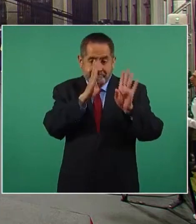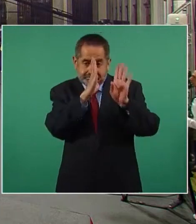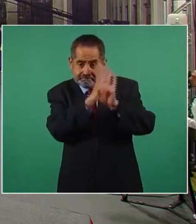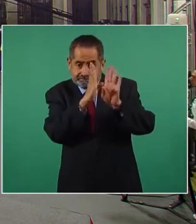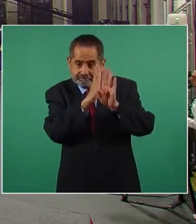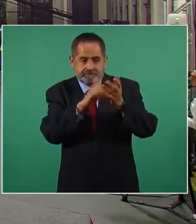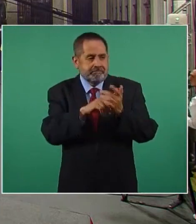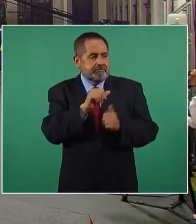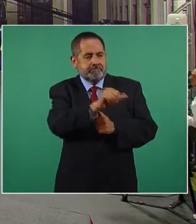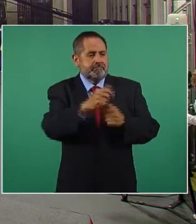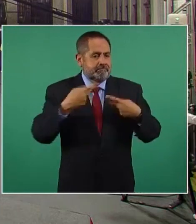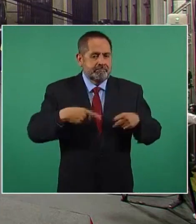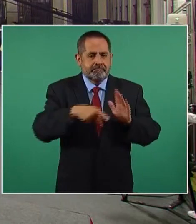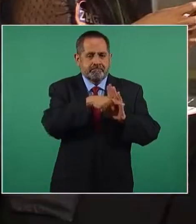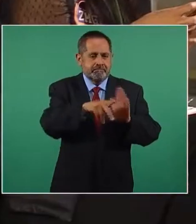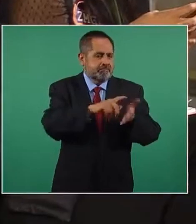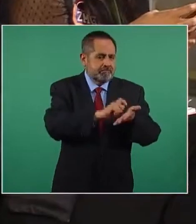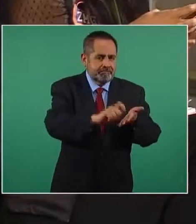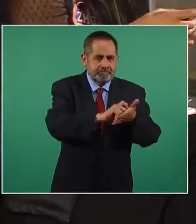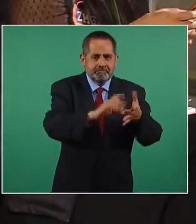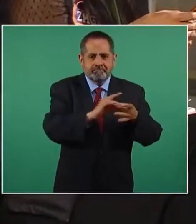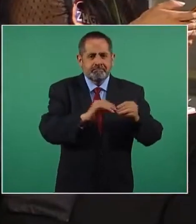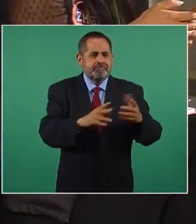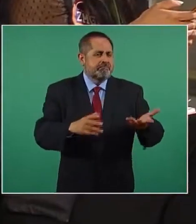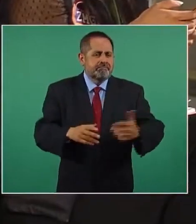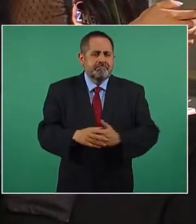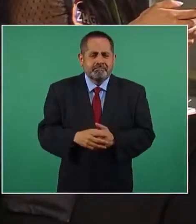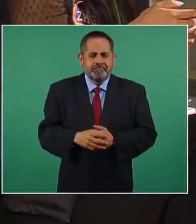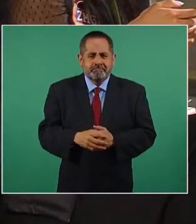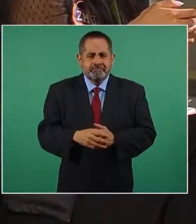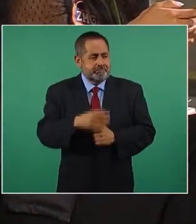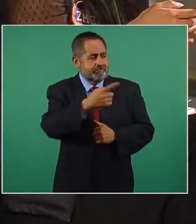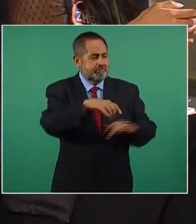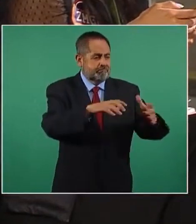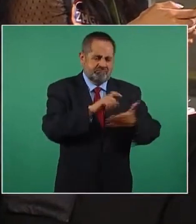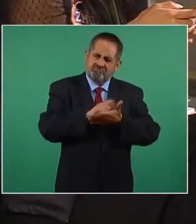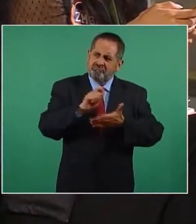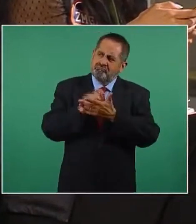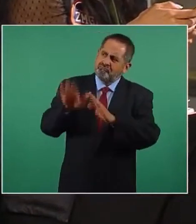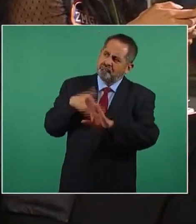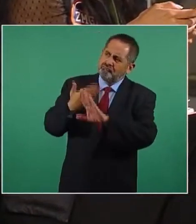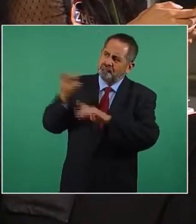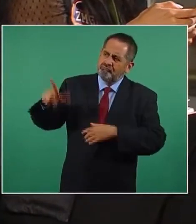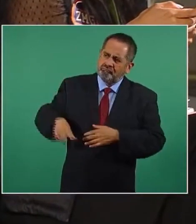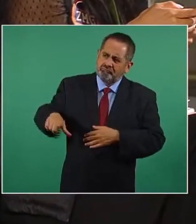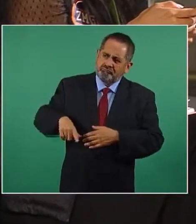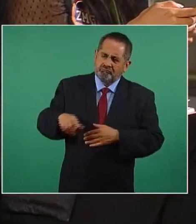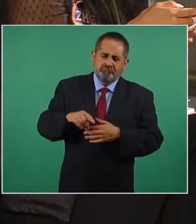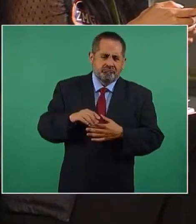a columnistas, a periodistas, que son críticos de su gobierno. ¿Usted alguna opinión? Se